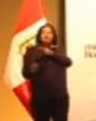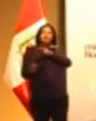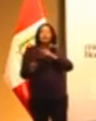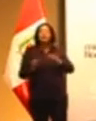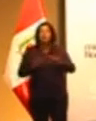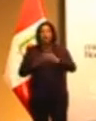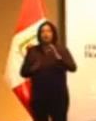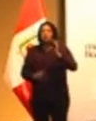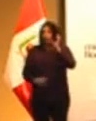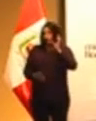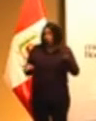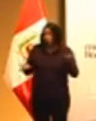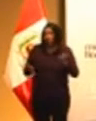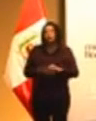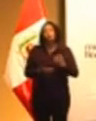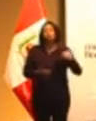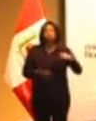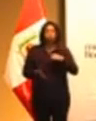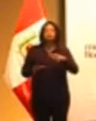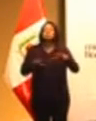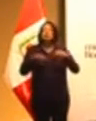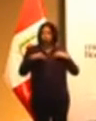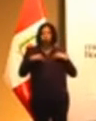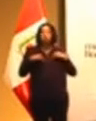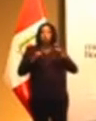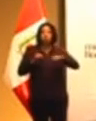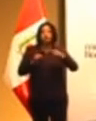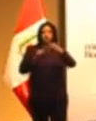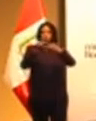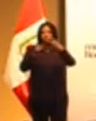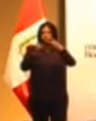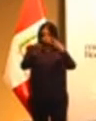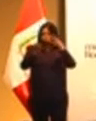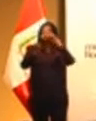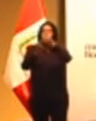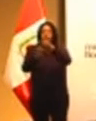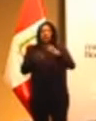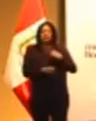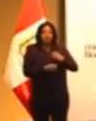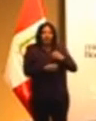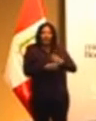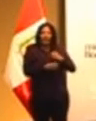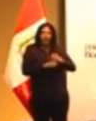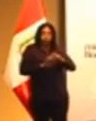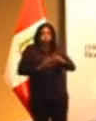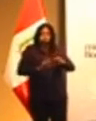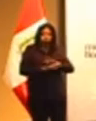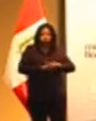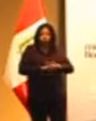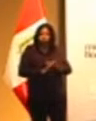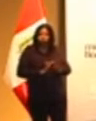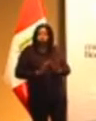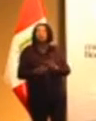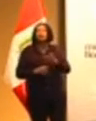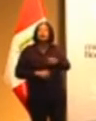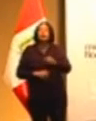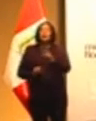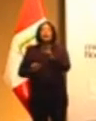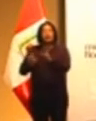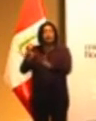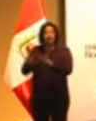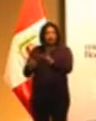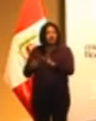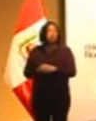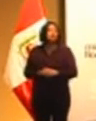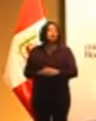un distrito como es Miraflores, hemos asumido esos retos y los estamos trabajando muy profundamente. Para las